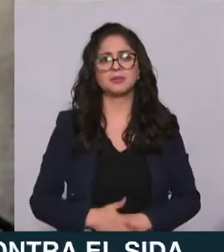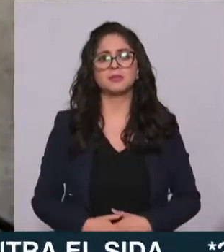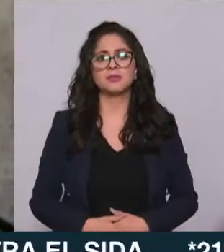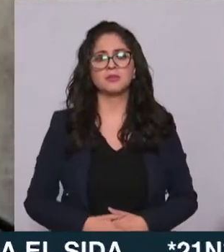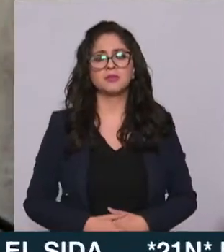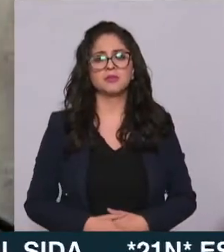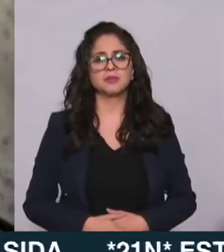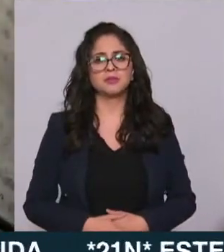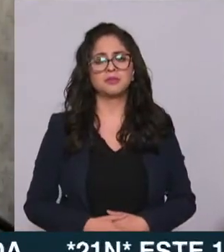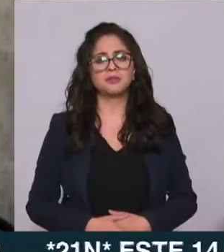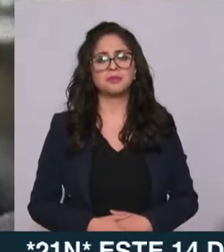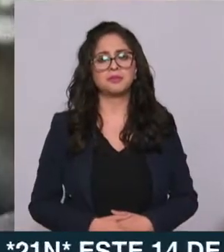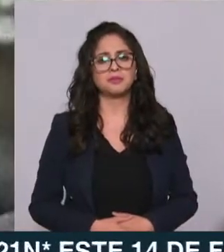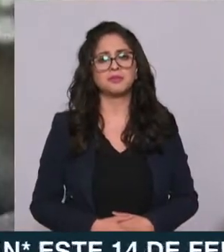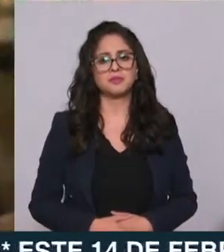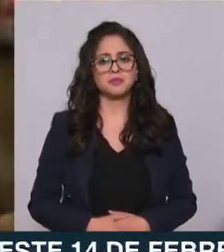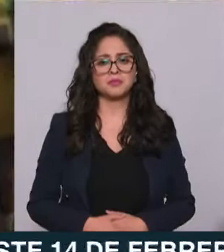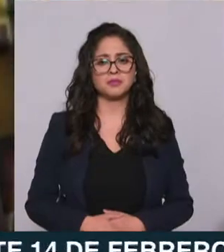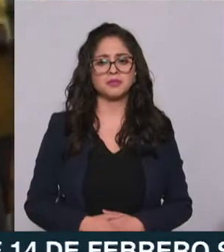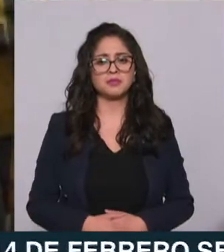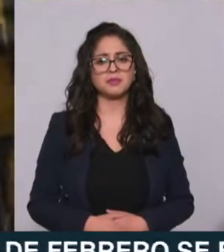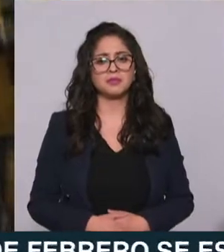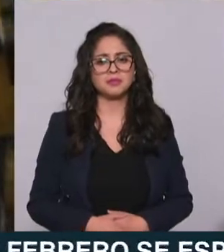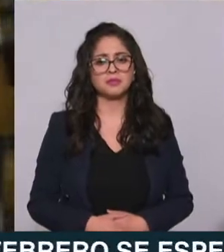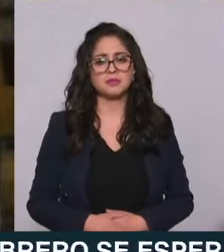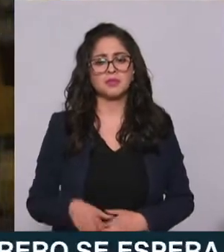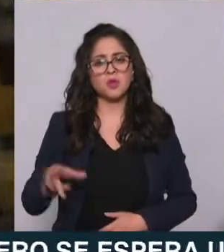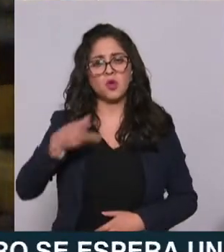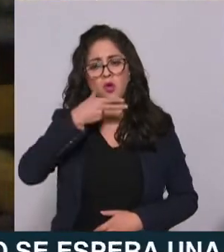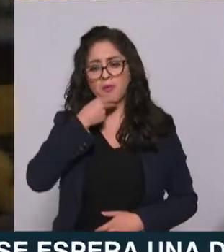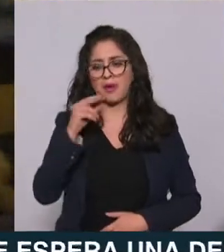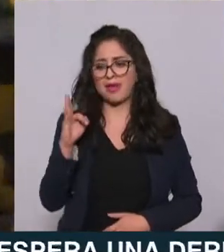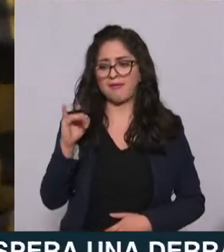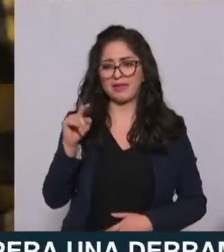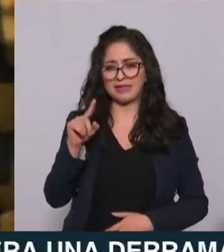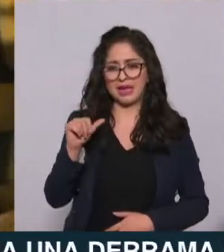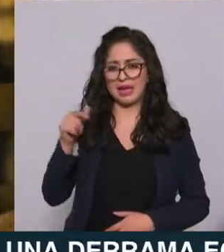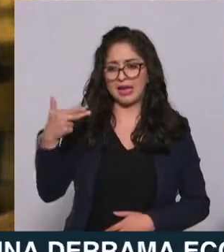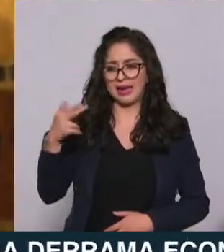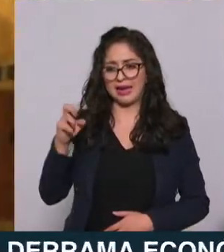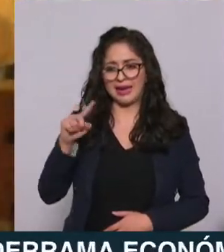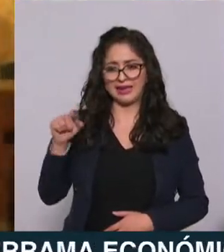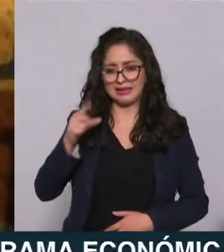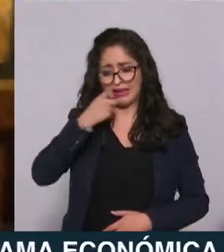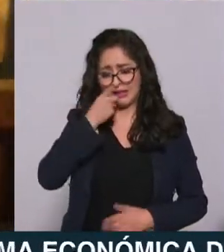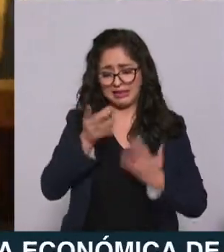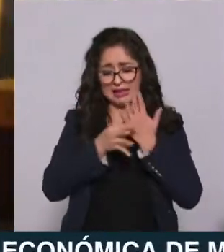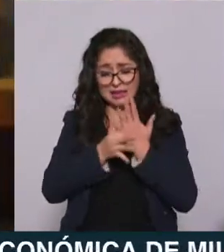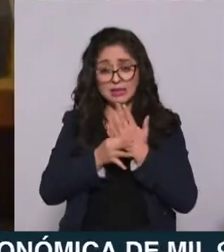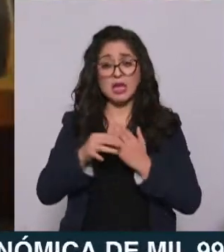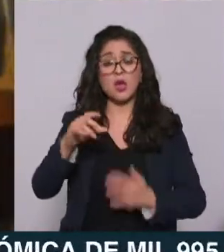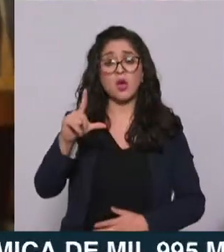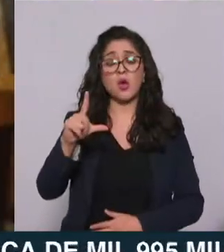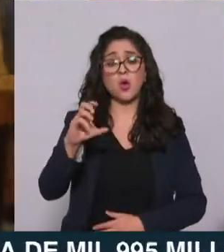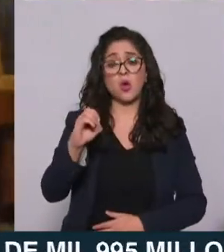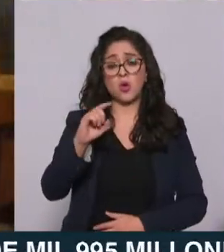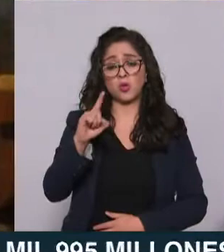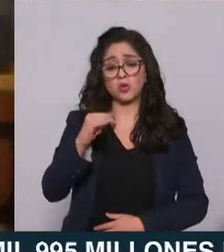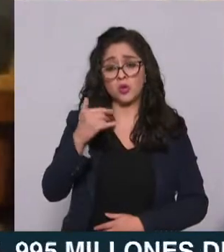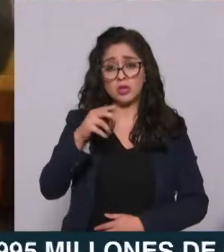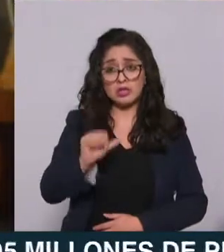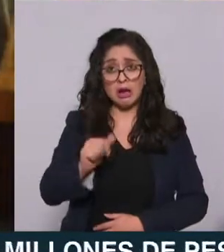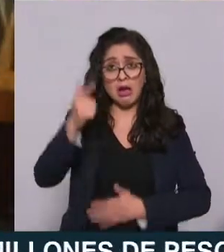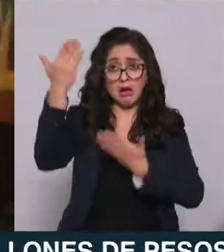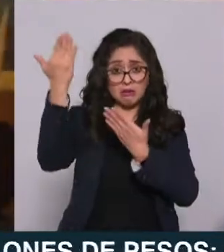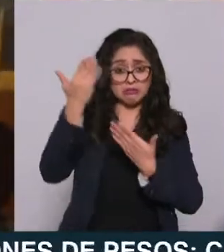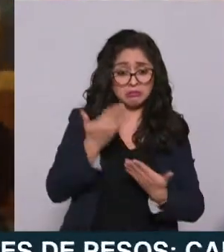Decía el fiscal Gers Manero que si Lozoya acepta venir, el caso